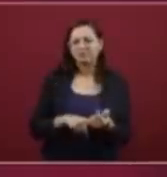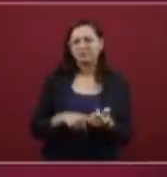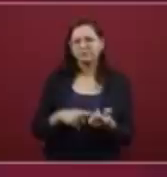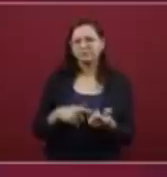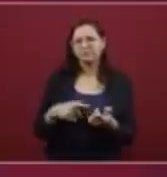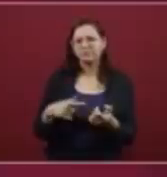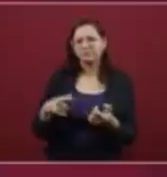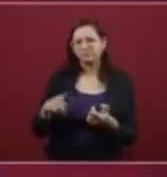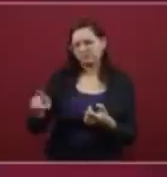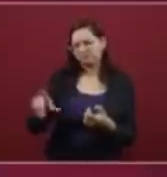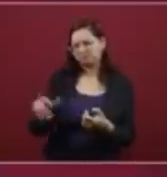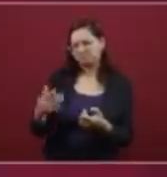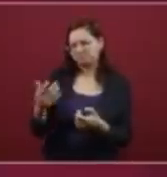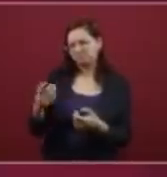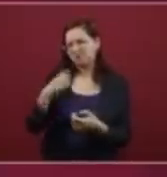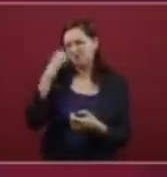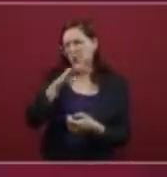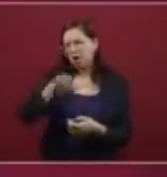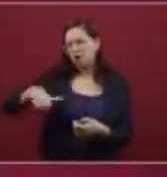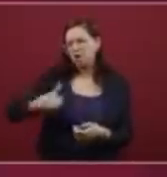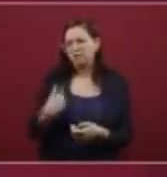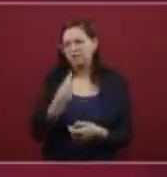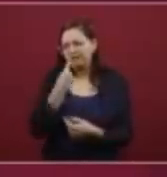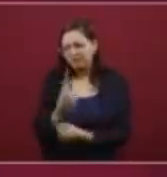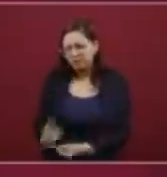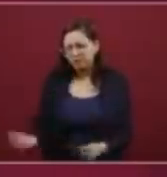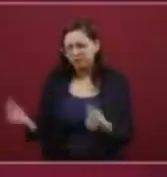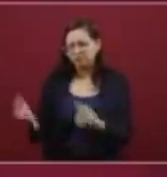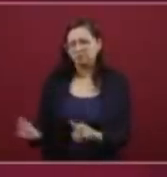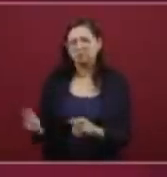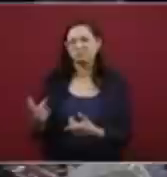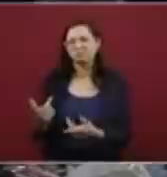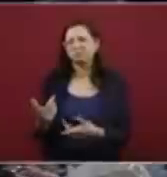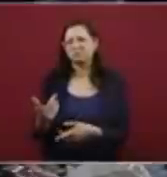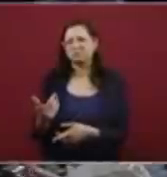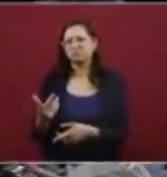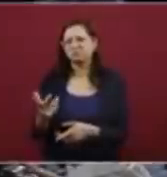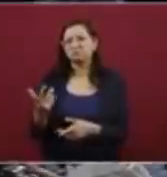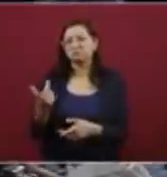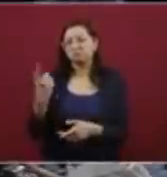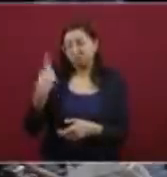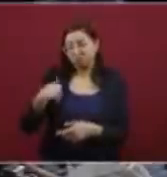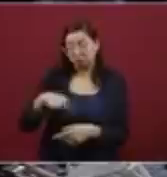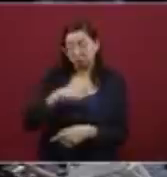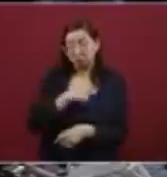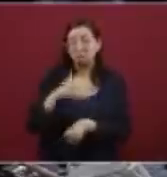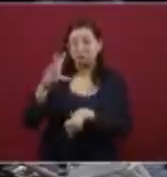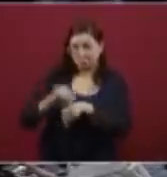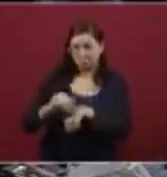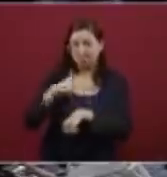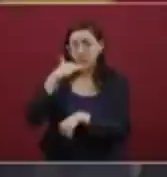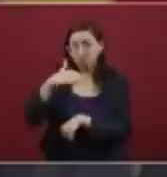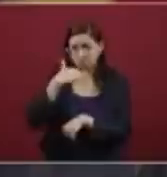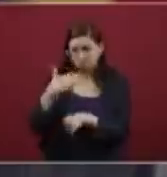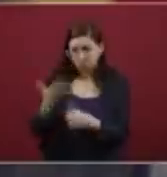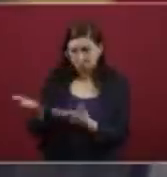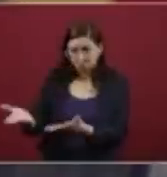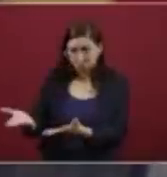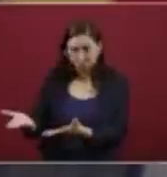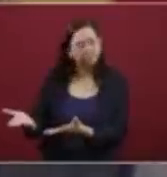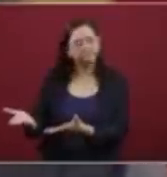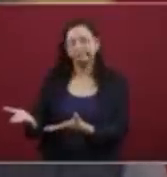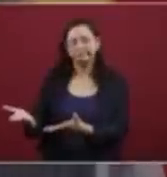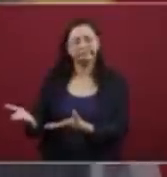llamadas estancias infantiles, y no vamos a tolerar la corrupción. Entonces, para